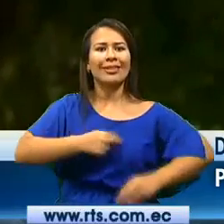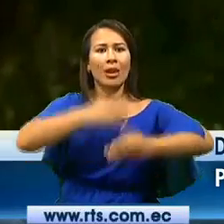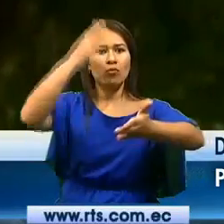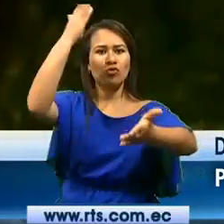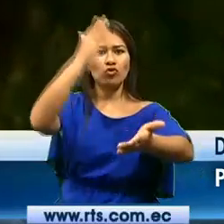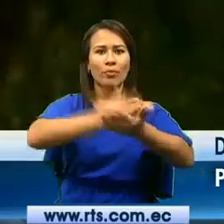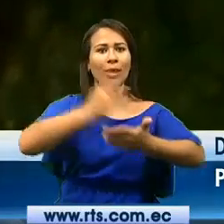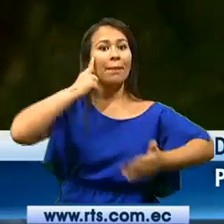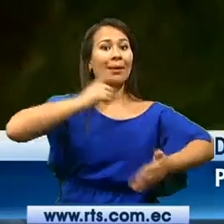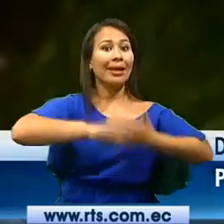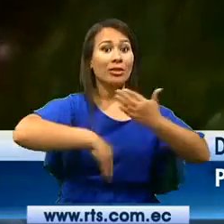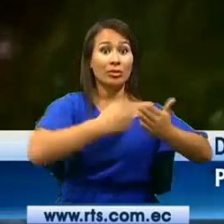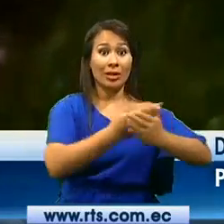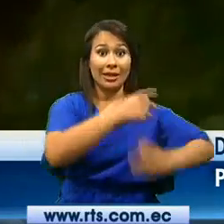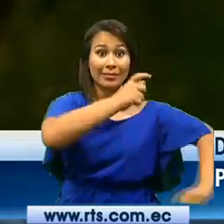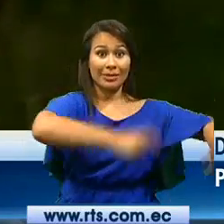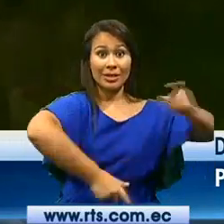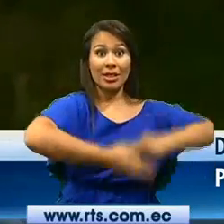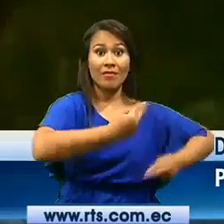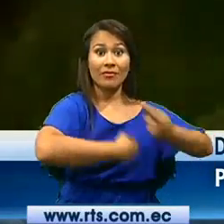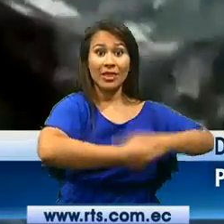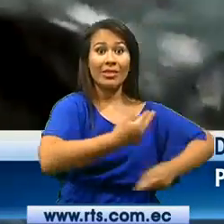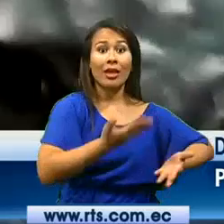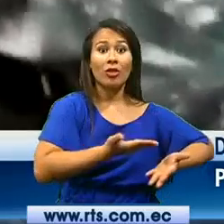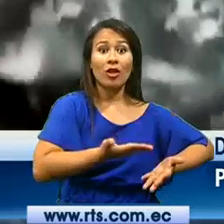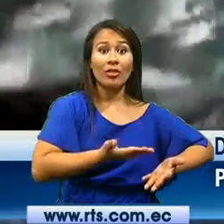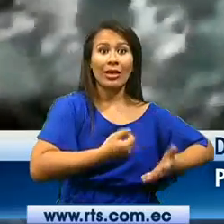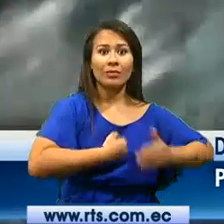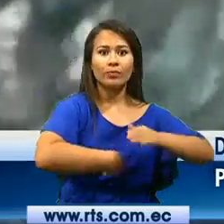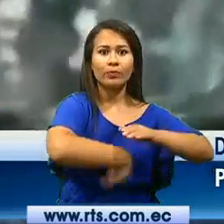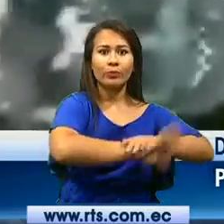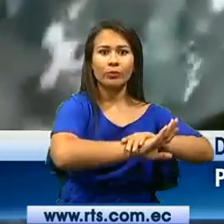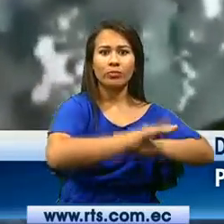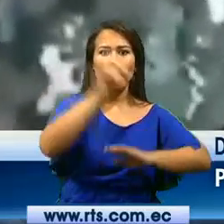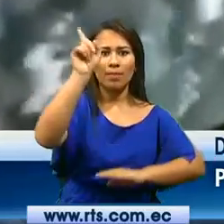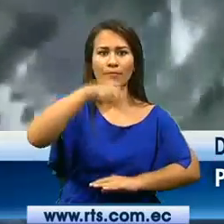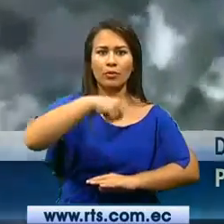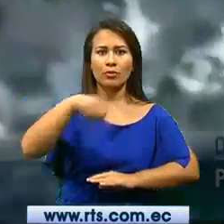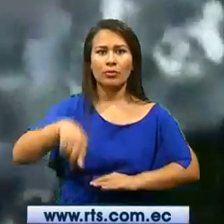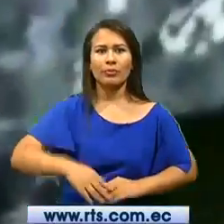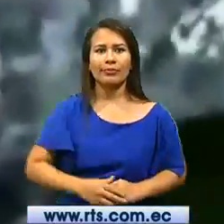toda apunta a que iba para el microexpendio. En Quito informó Iván Casamen.